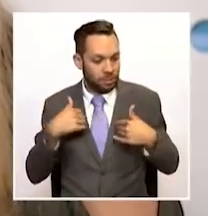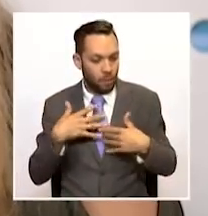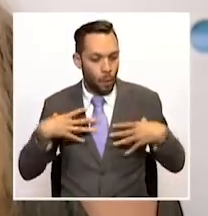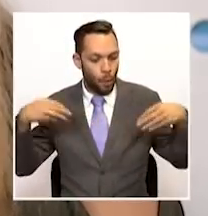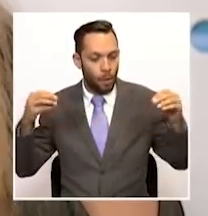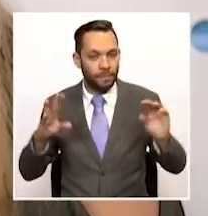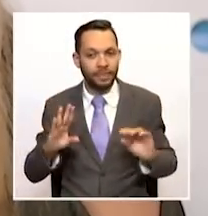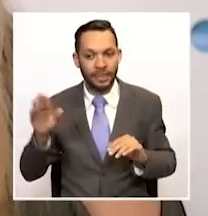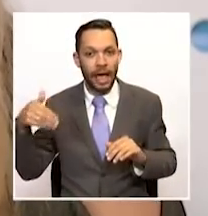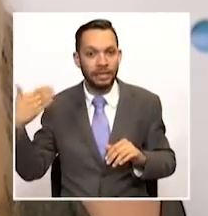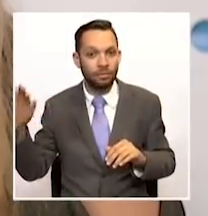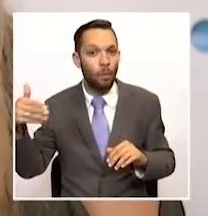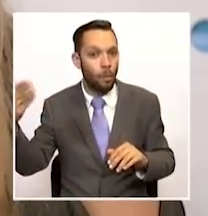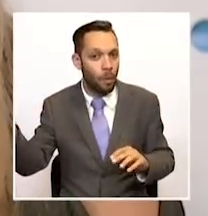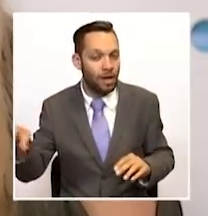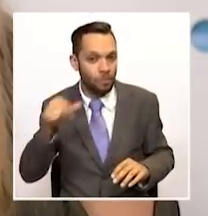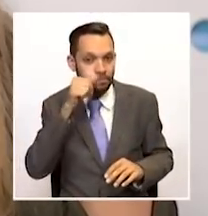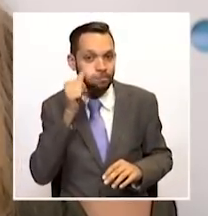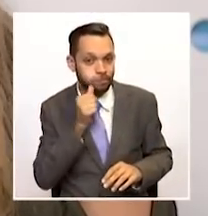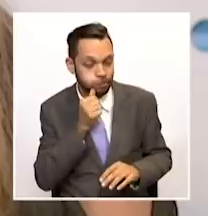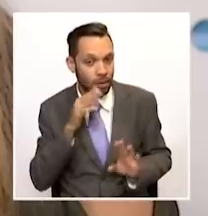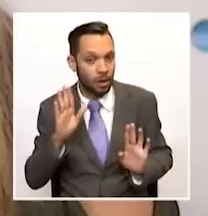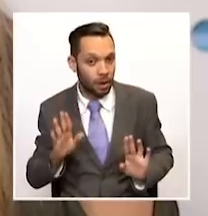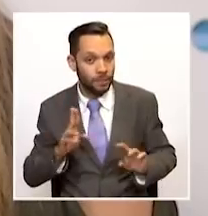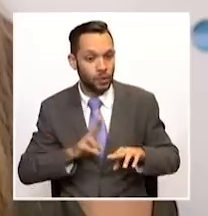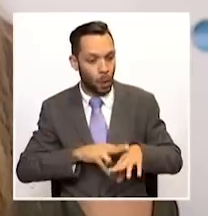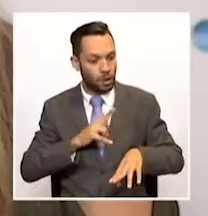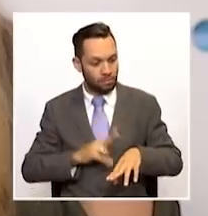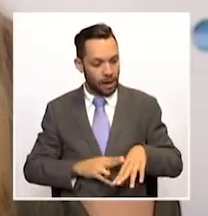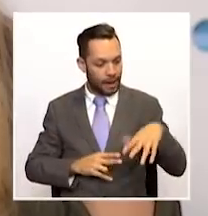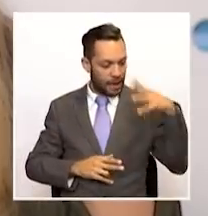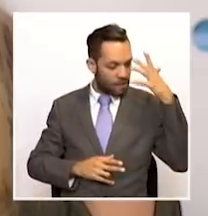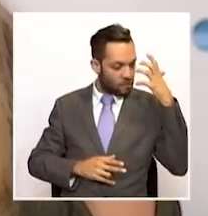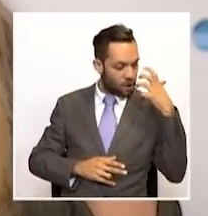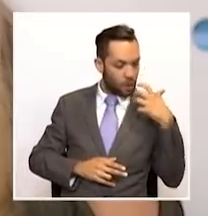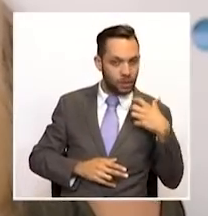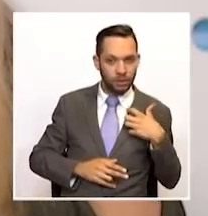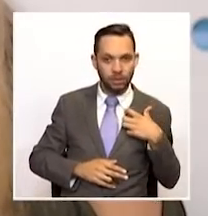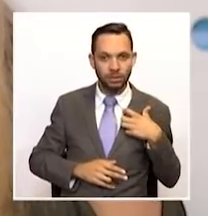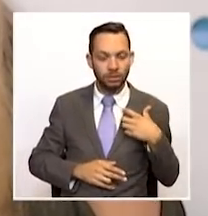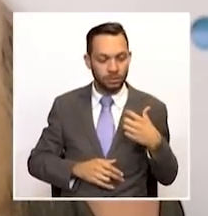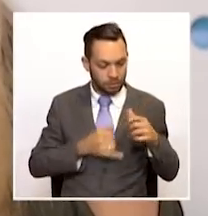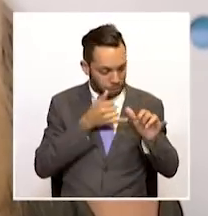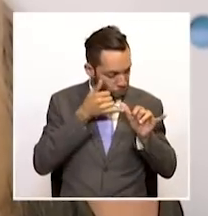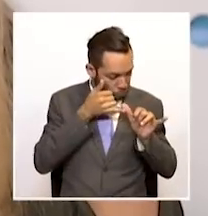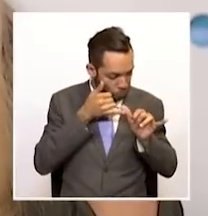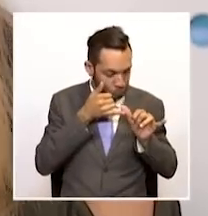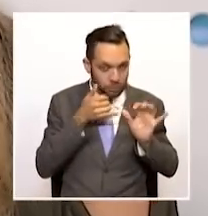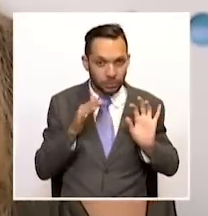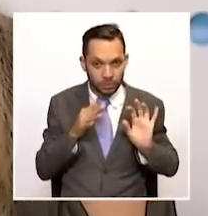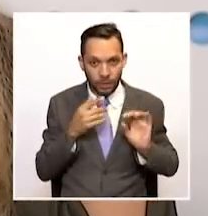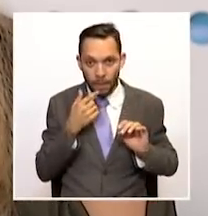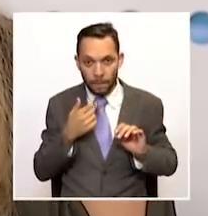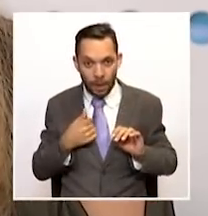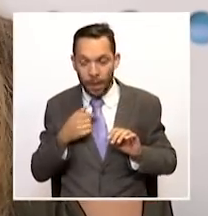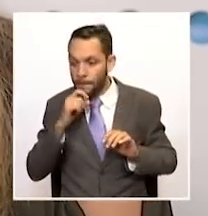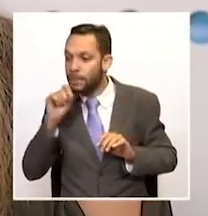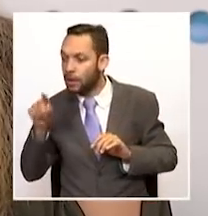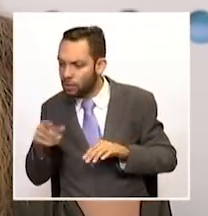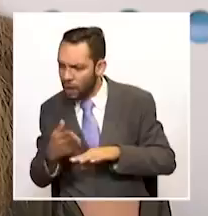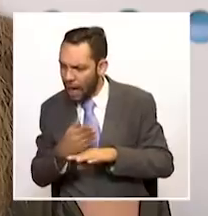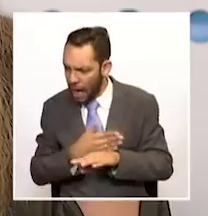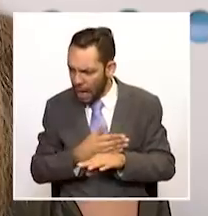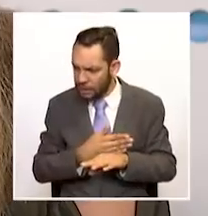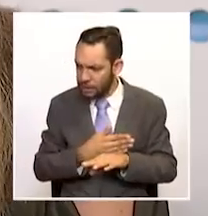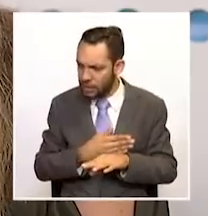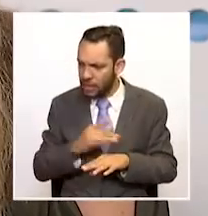cuenta que está en embarazo pues no me hicieron exámenes y nunca me preguntaron si a mí me ha dado algún brote